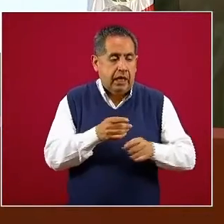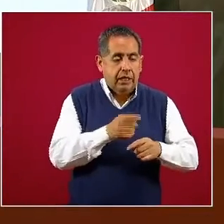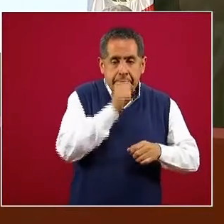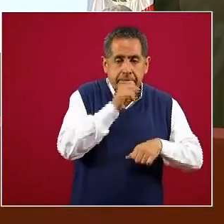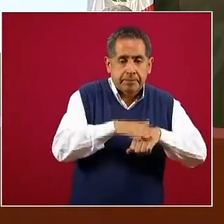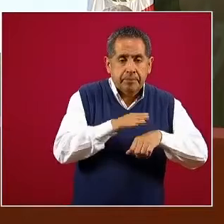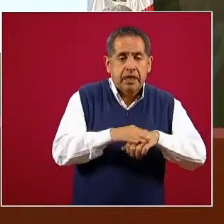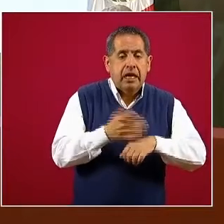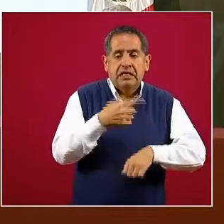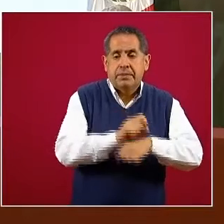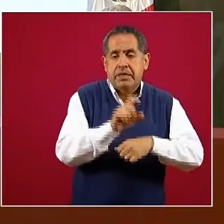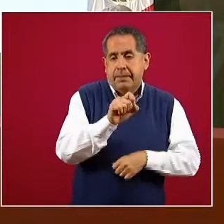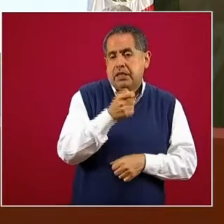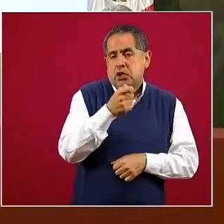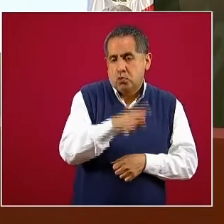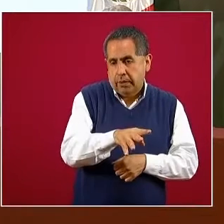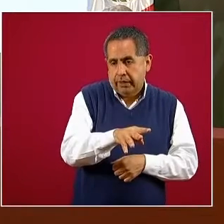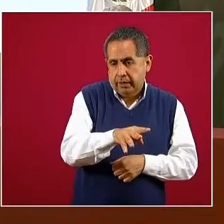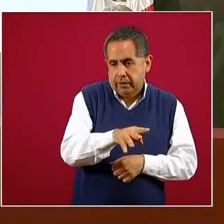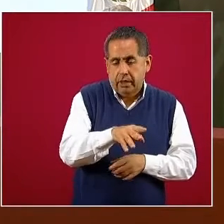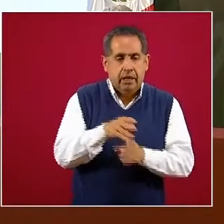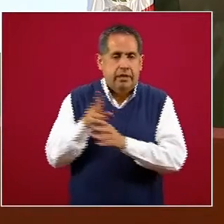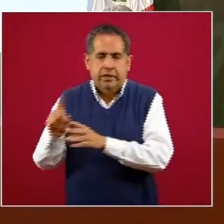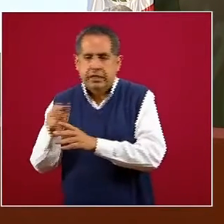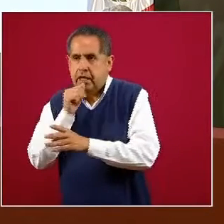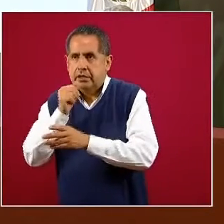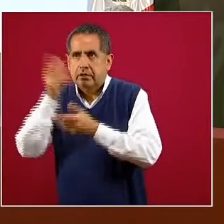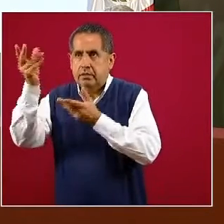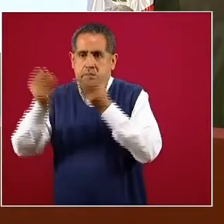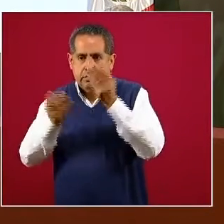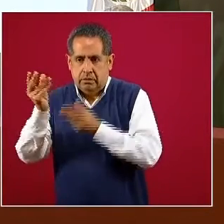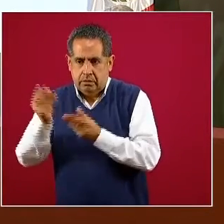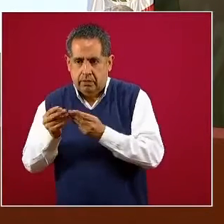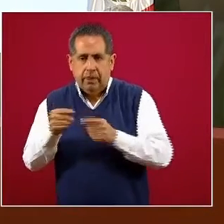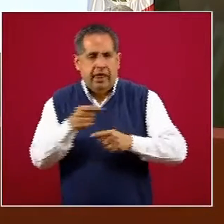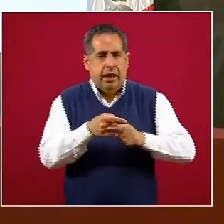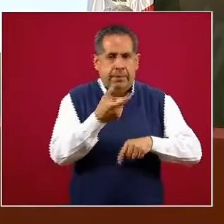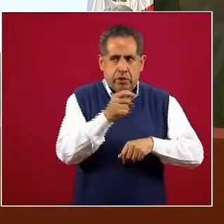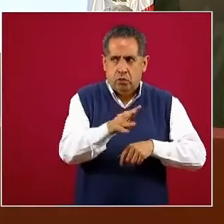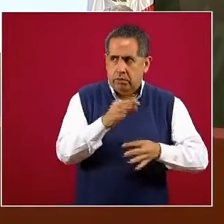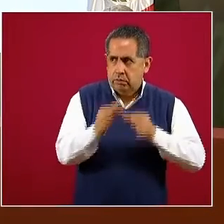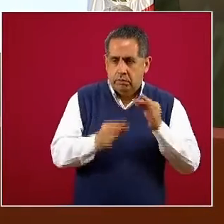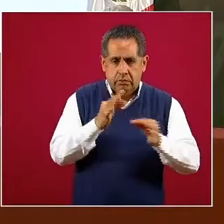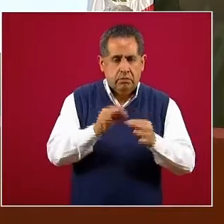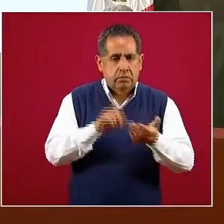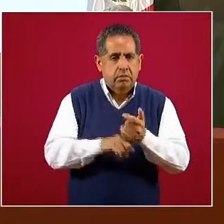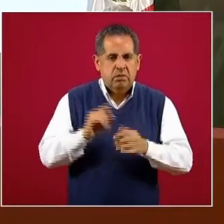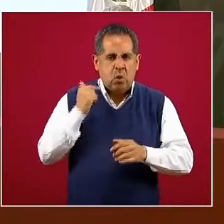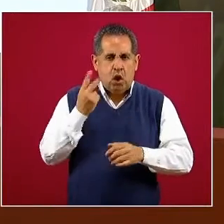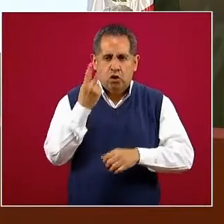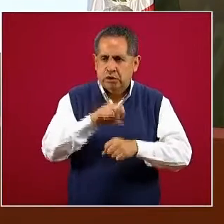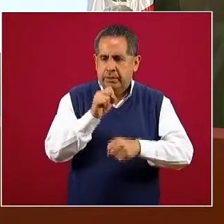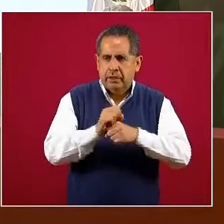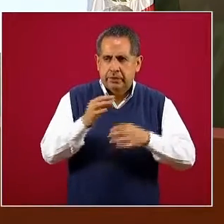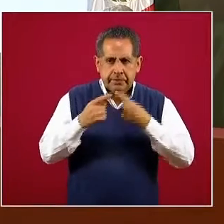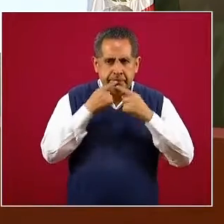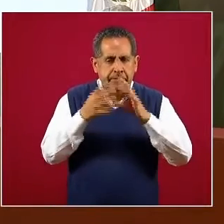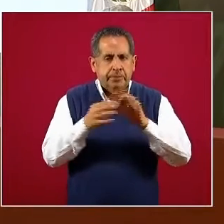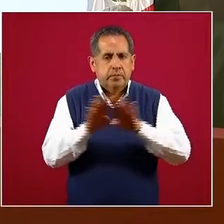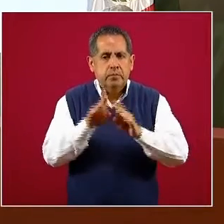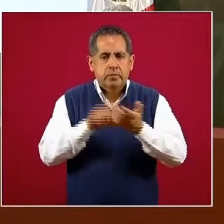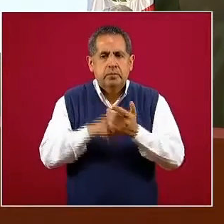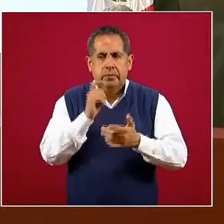Respecto a una información que seguramente será de interés de ustedes, comunicadoras y comunicadores, y con esto termino esta parte, tuvimos una reunión, como la